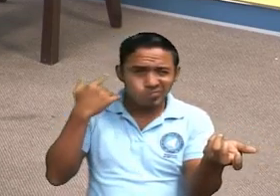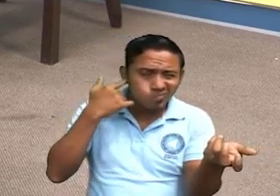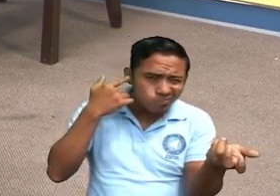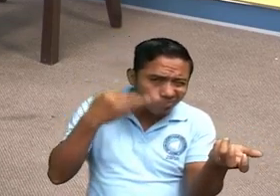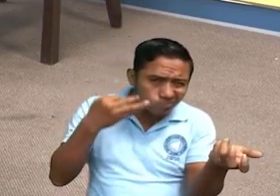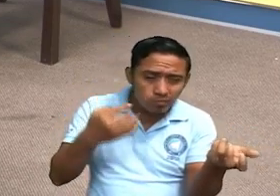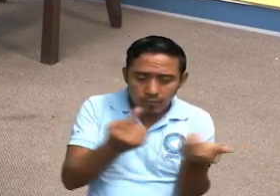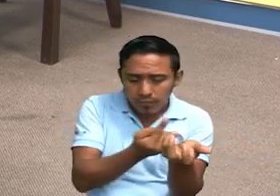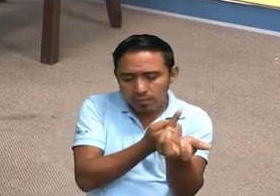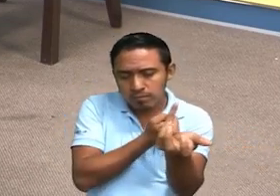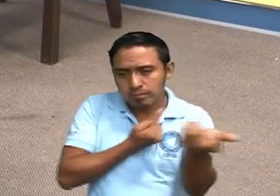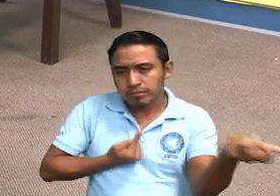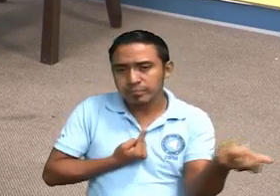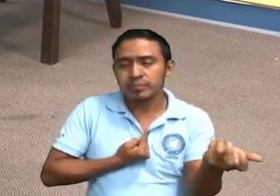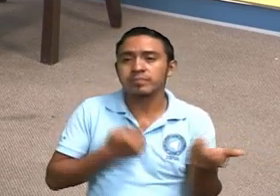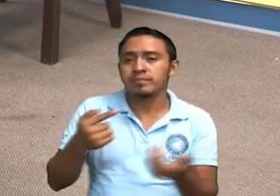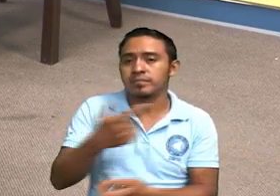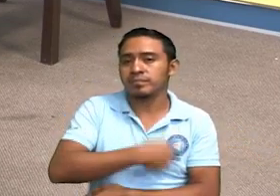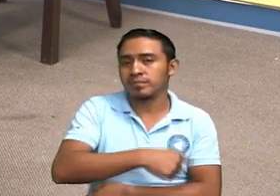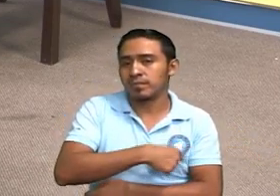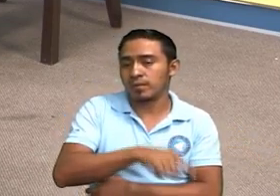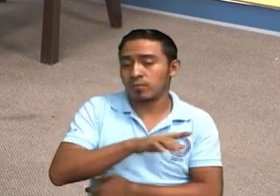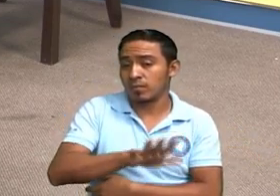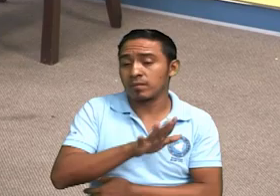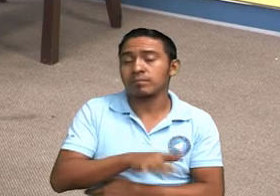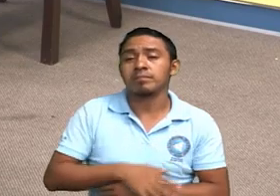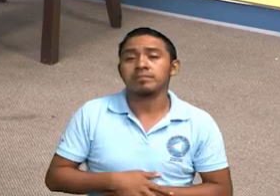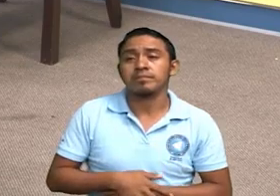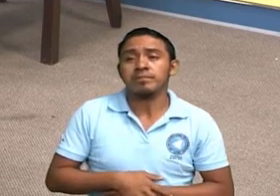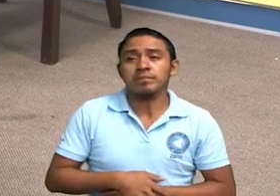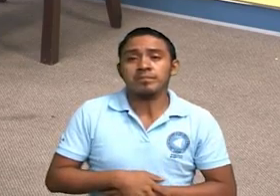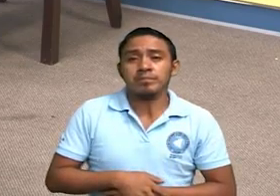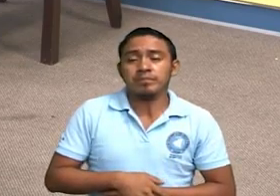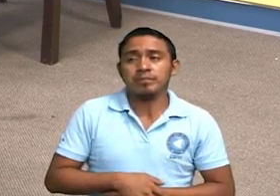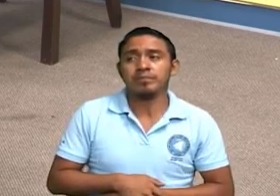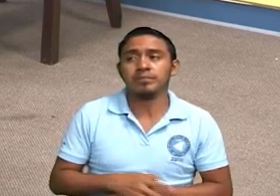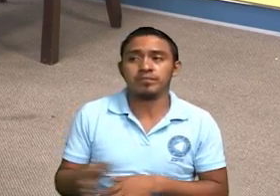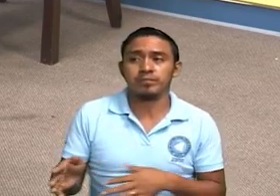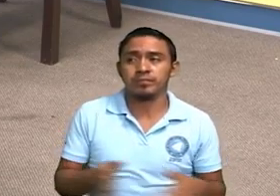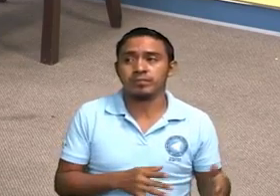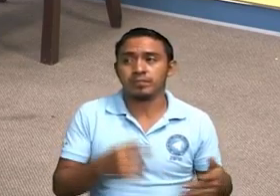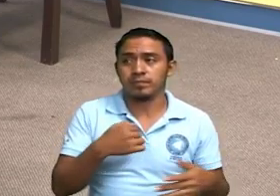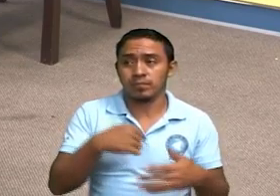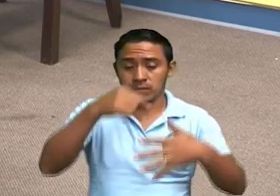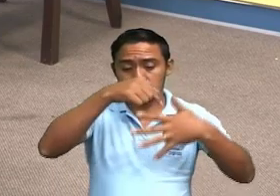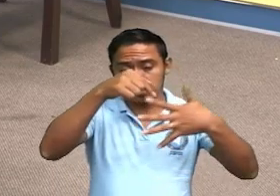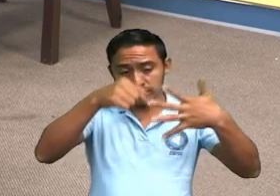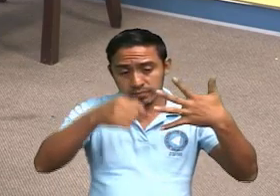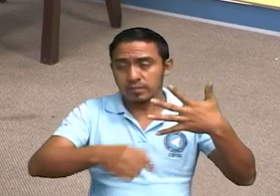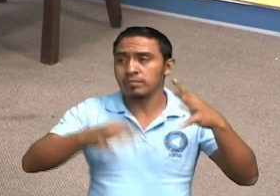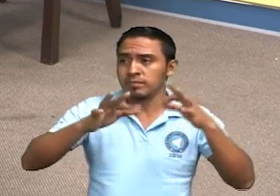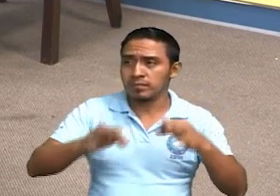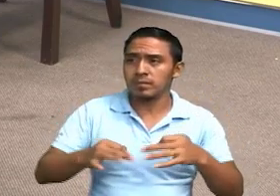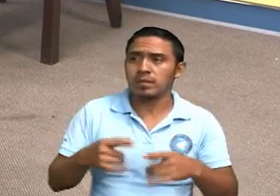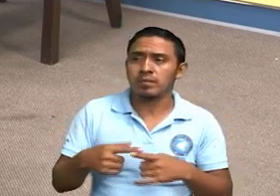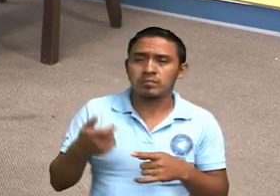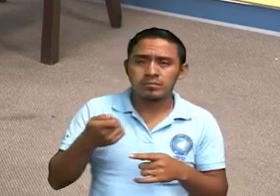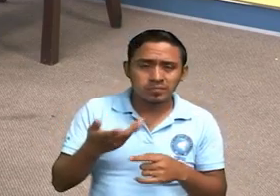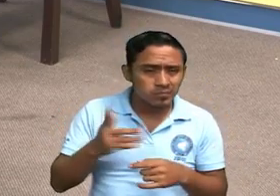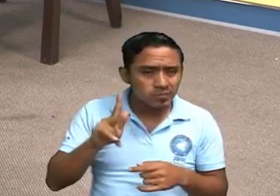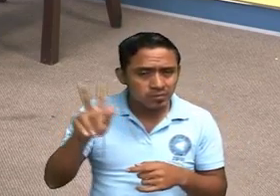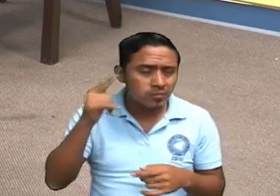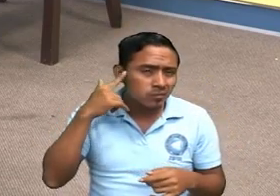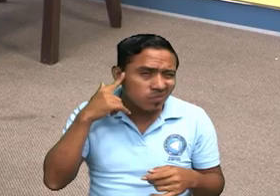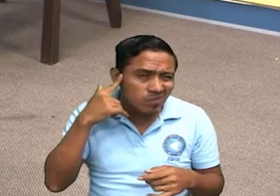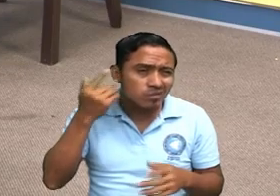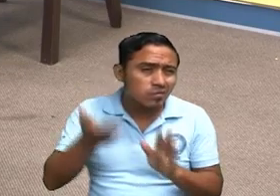bien, entonces ellos se apartan. ¿Ves? Aparte de lo que me estabas mencionando, ¿verdad? De subirle al